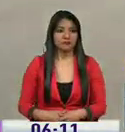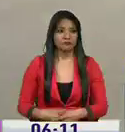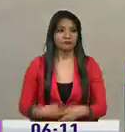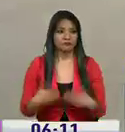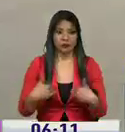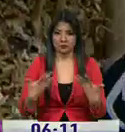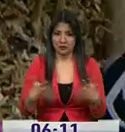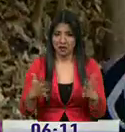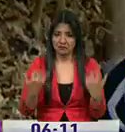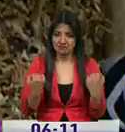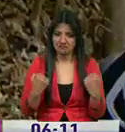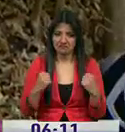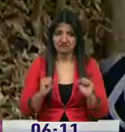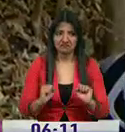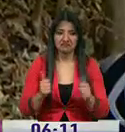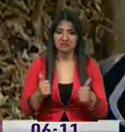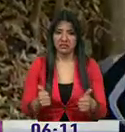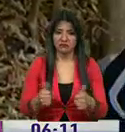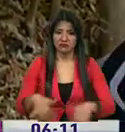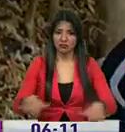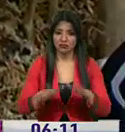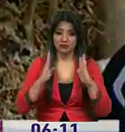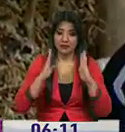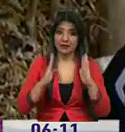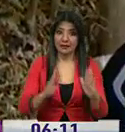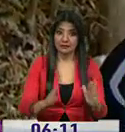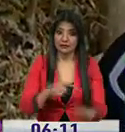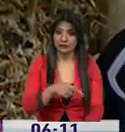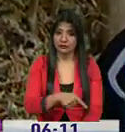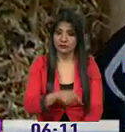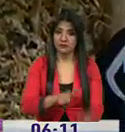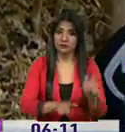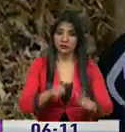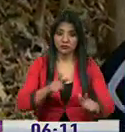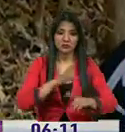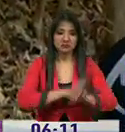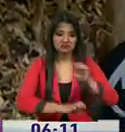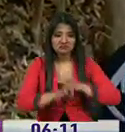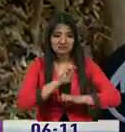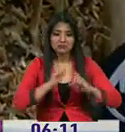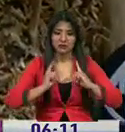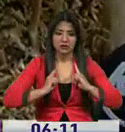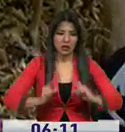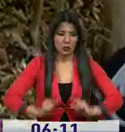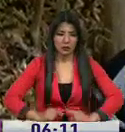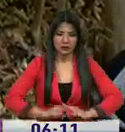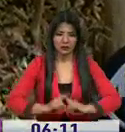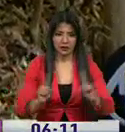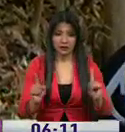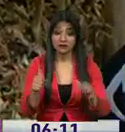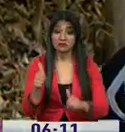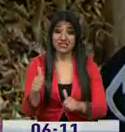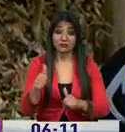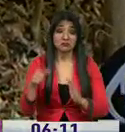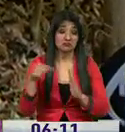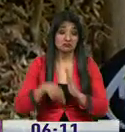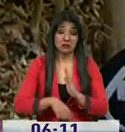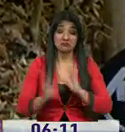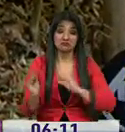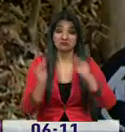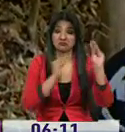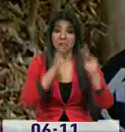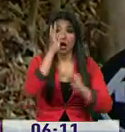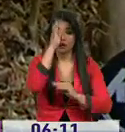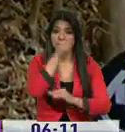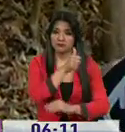trabajo pertinente, lo que es la atención prehospitalaria, la estabilización, y ya los exámenes en el hospital dirán